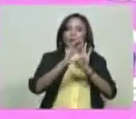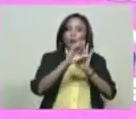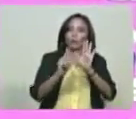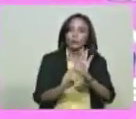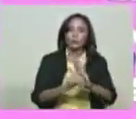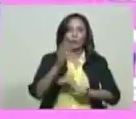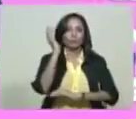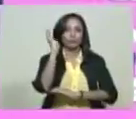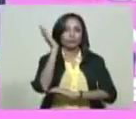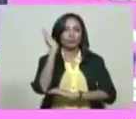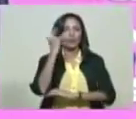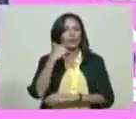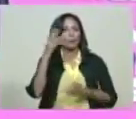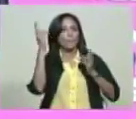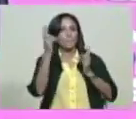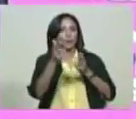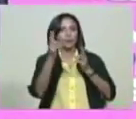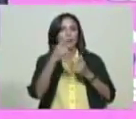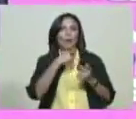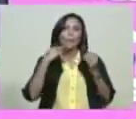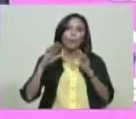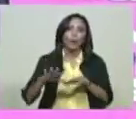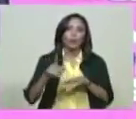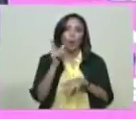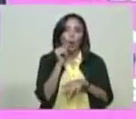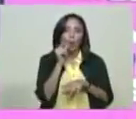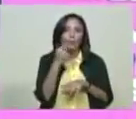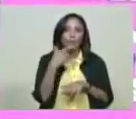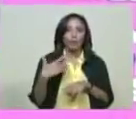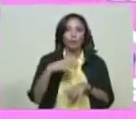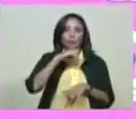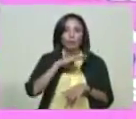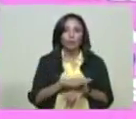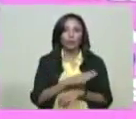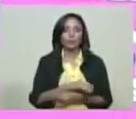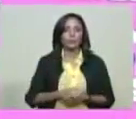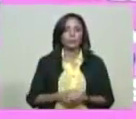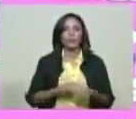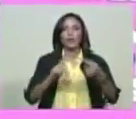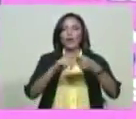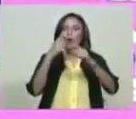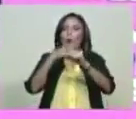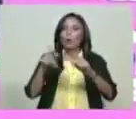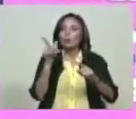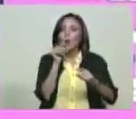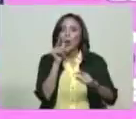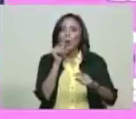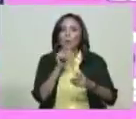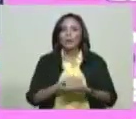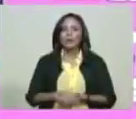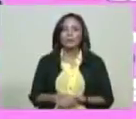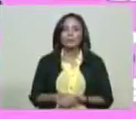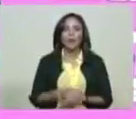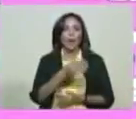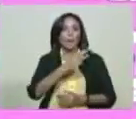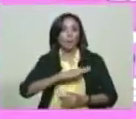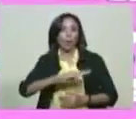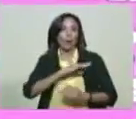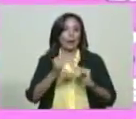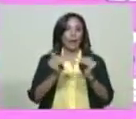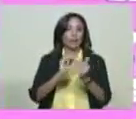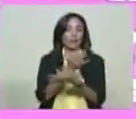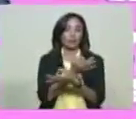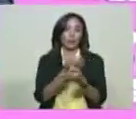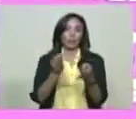congreso lo mataron si hombre están correctos como